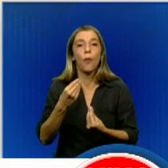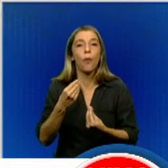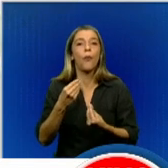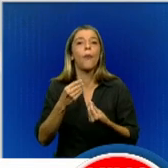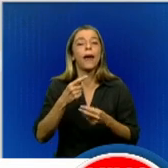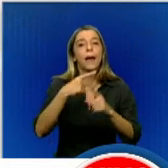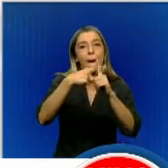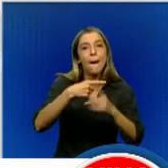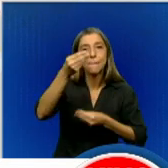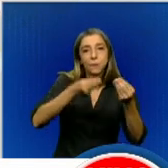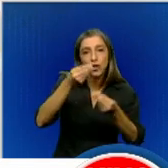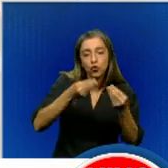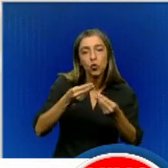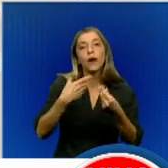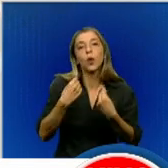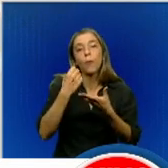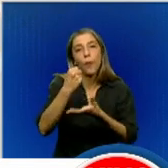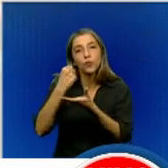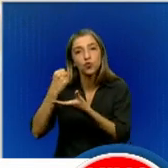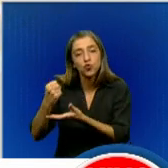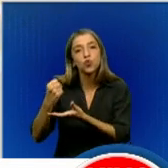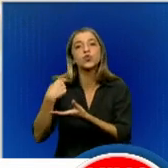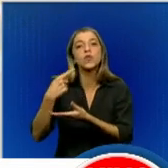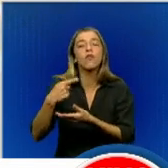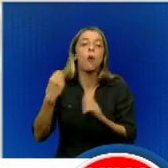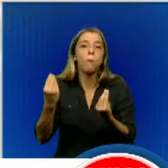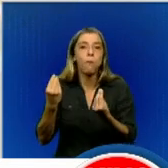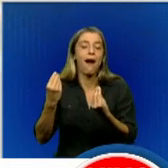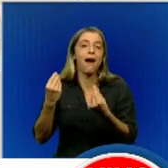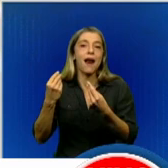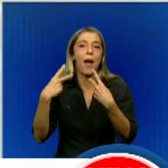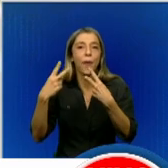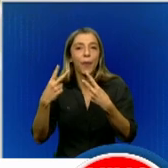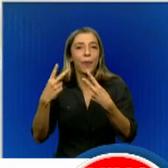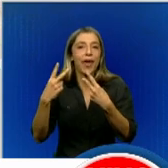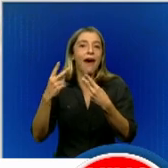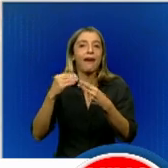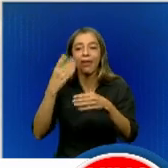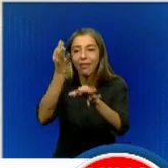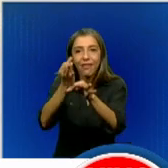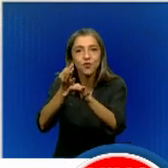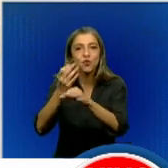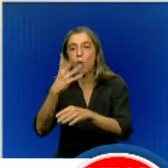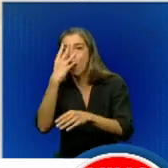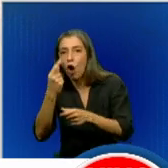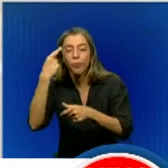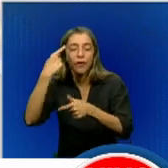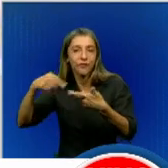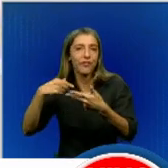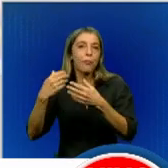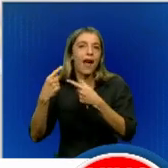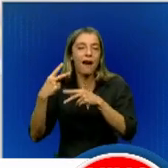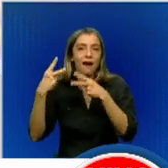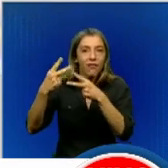presupuesto sobre subsidios a transporte escolar que fue mal imputado después de la